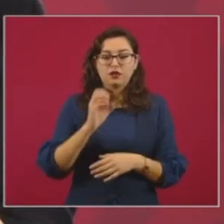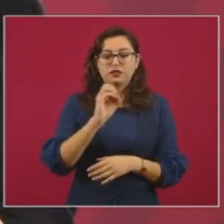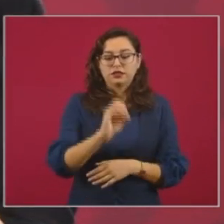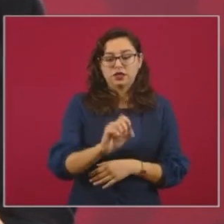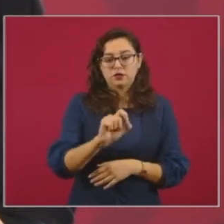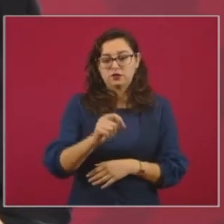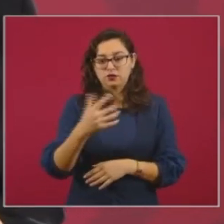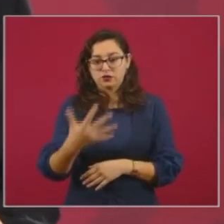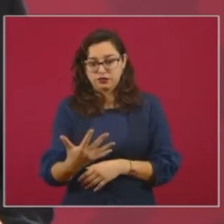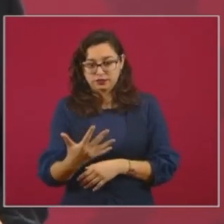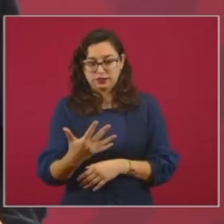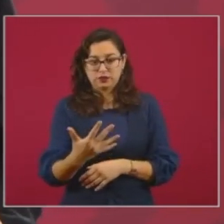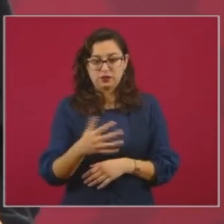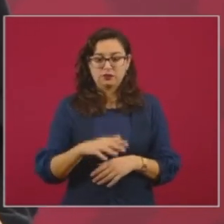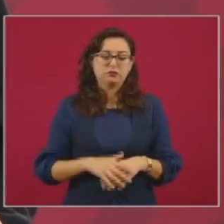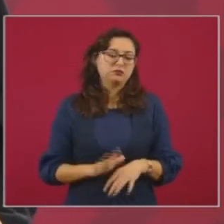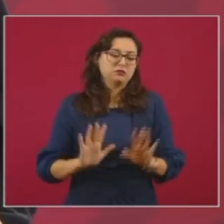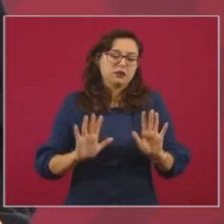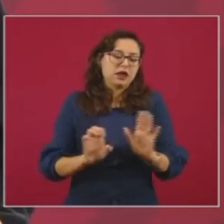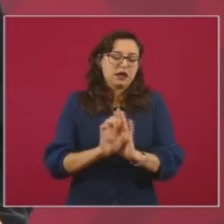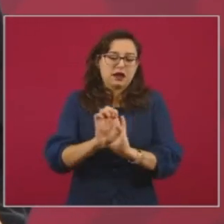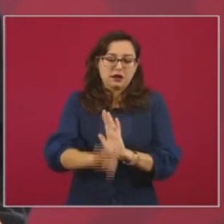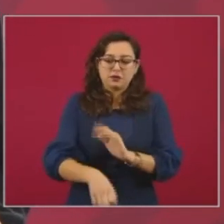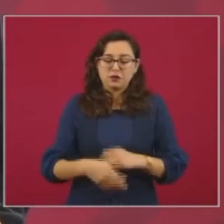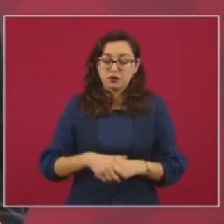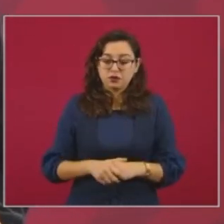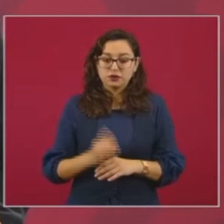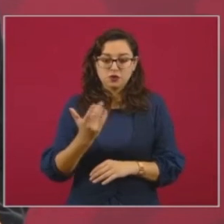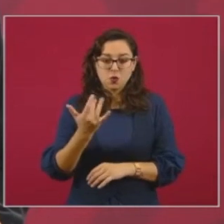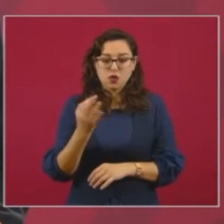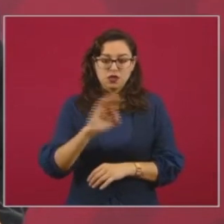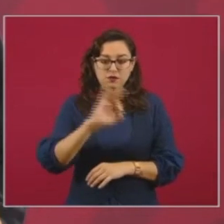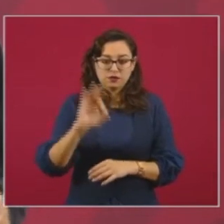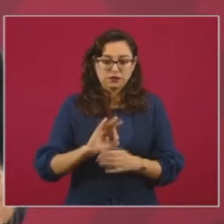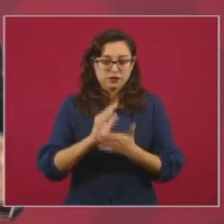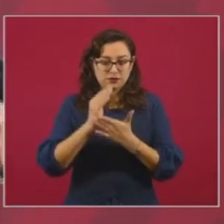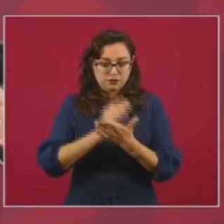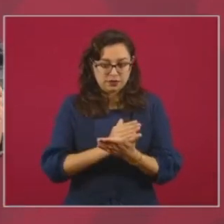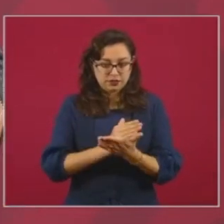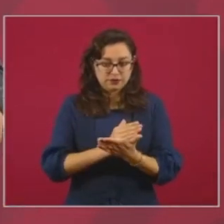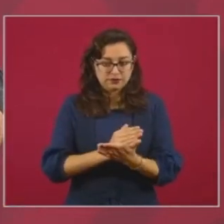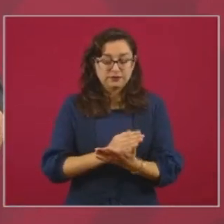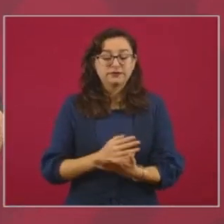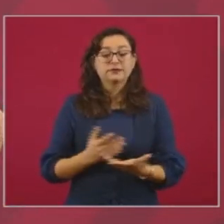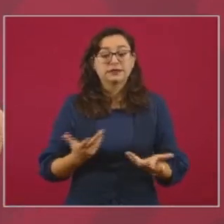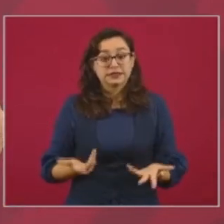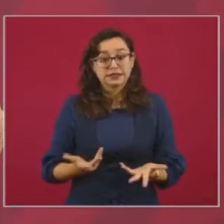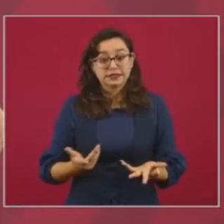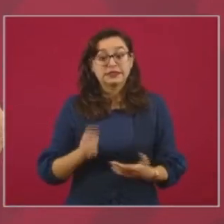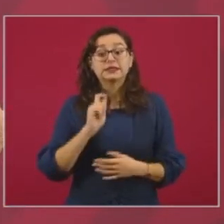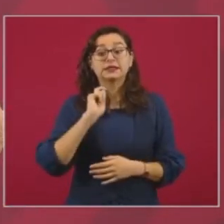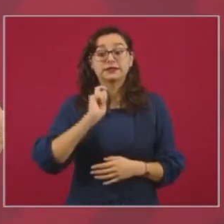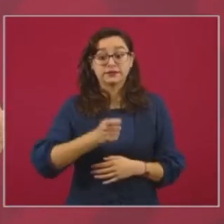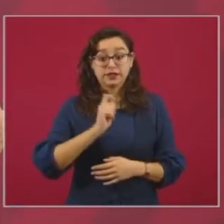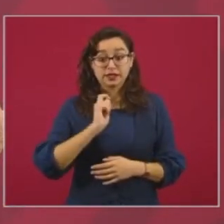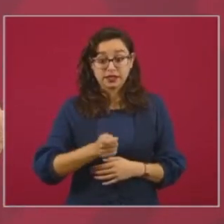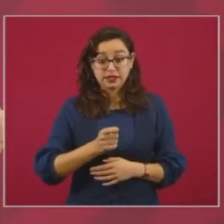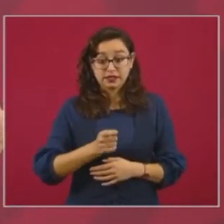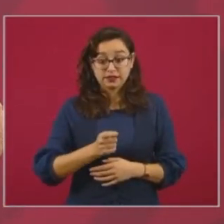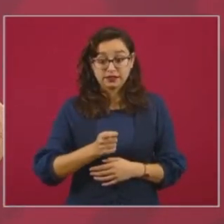0.5, por poner un ejemplo. Y esto significa